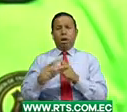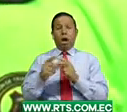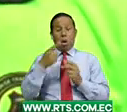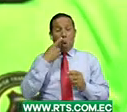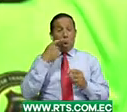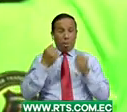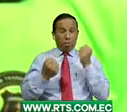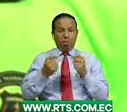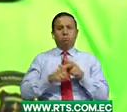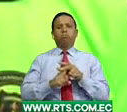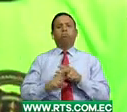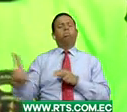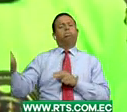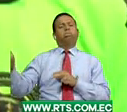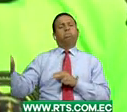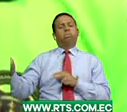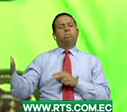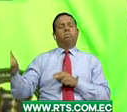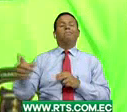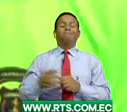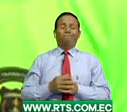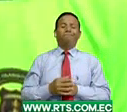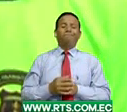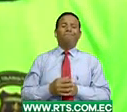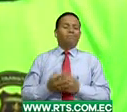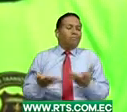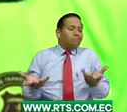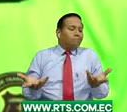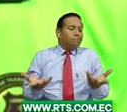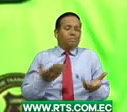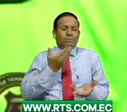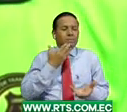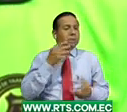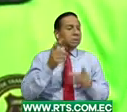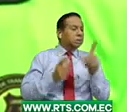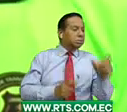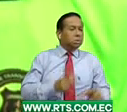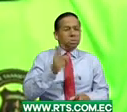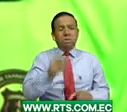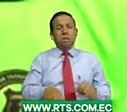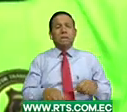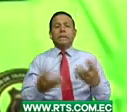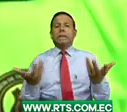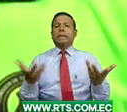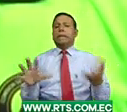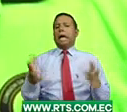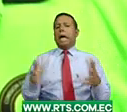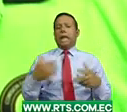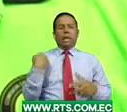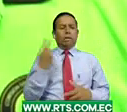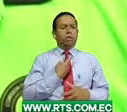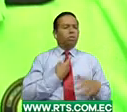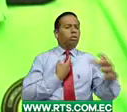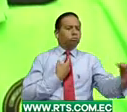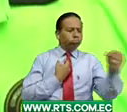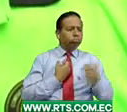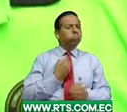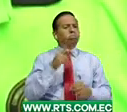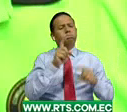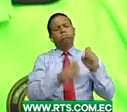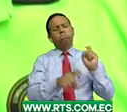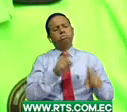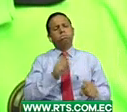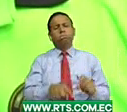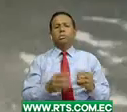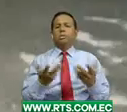camión abandonó el lugar de los hechos y pues no encontramos ninguna otra persona más a la cual nosotros podemos realizar algún tipo